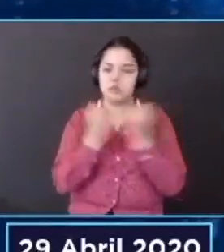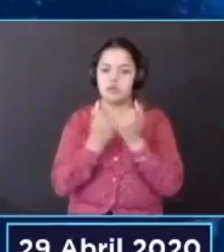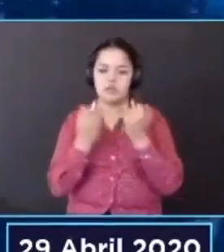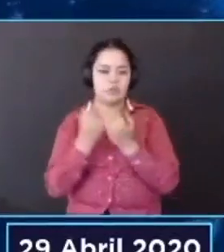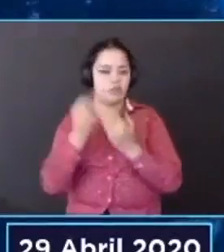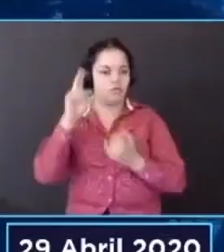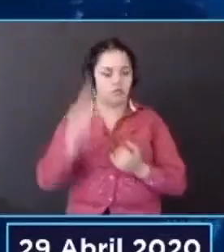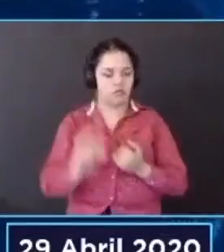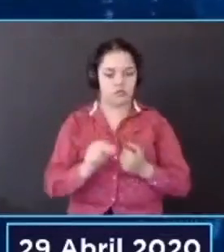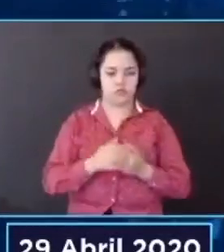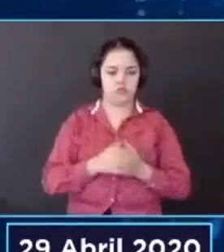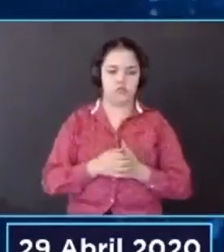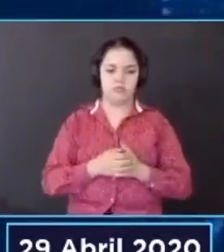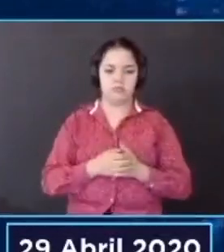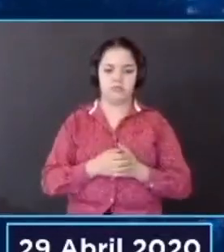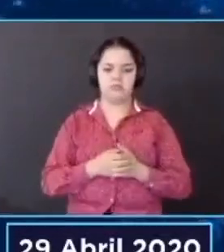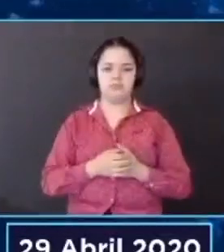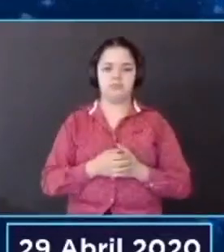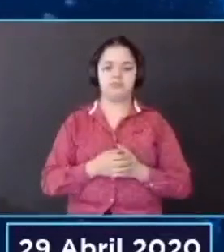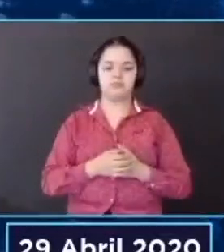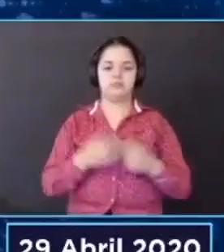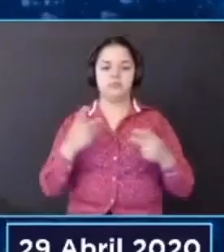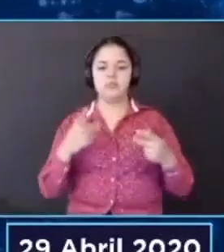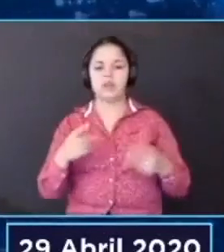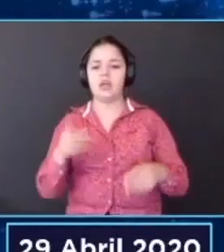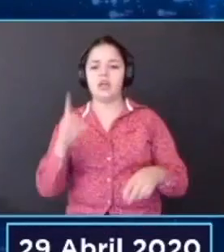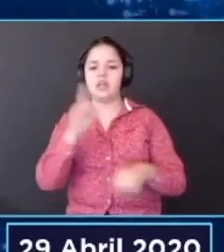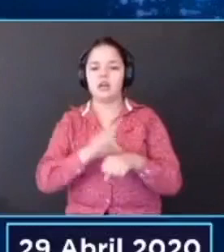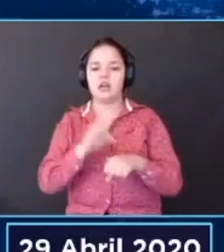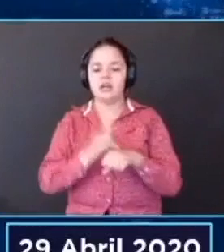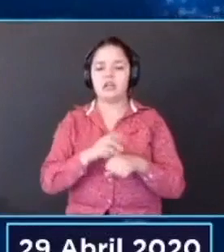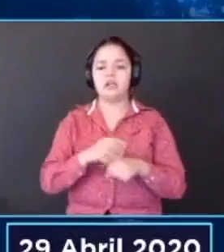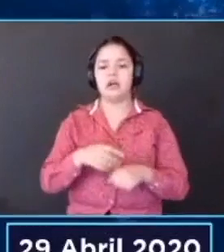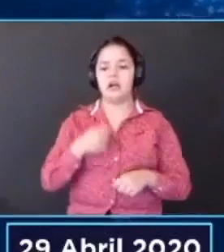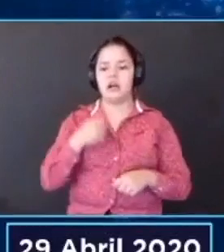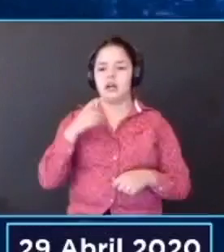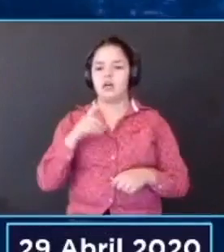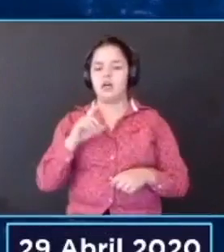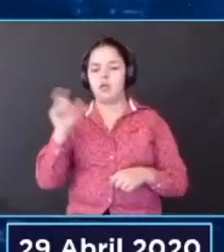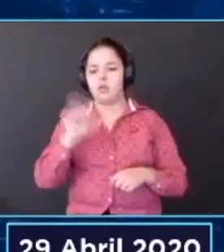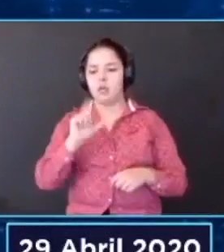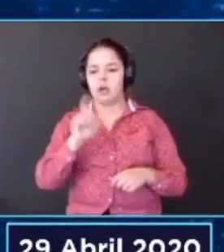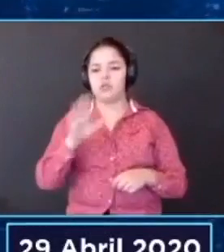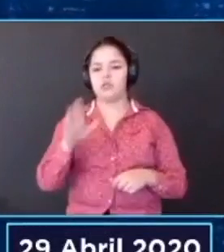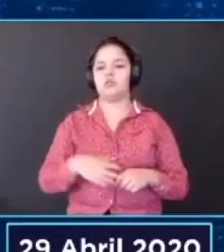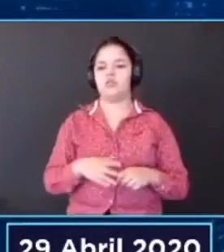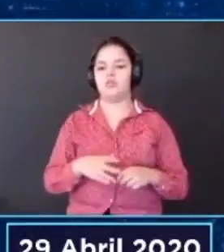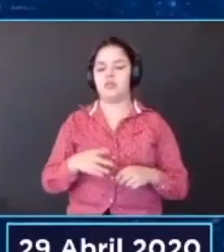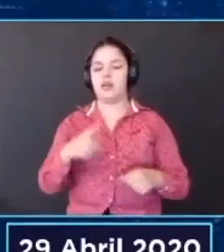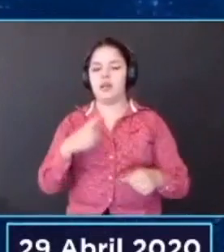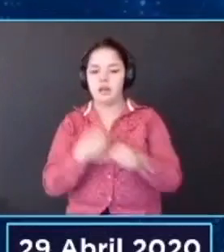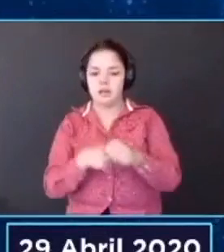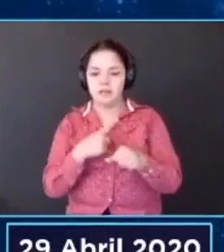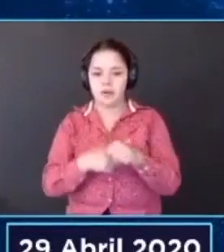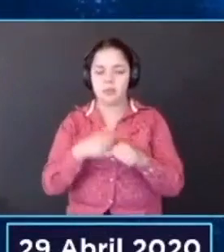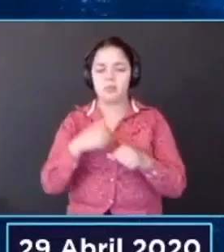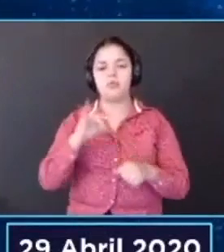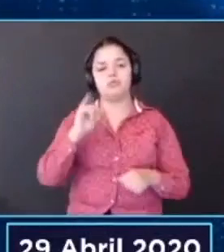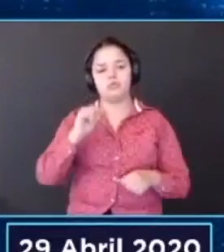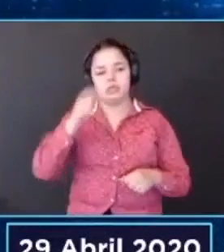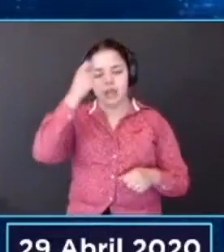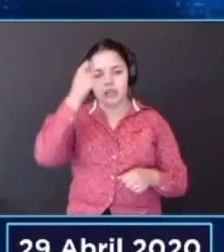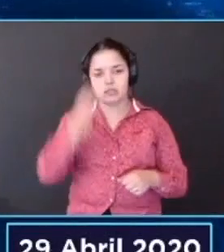Casos confirmados por COVID, por fecha. Vemos que el día de ayer se confirmaron 17 casos.